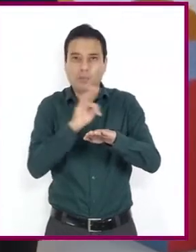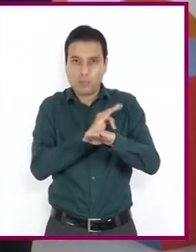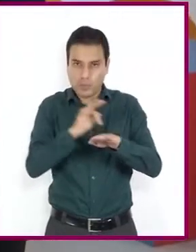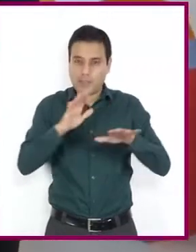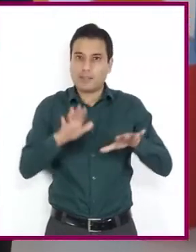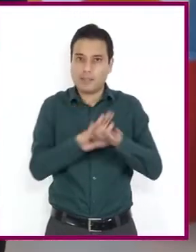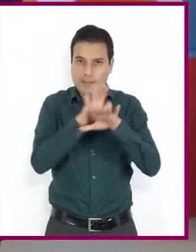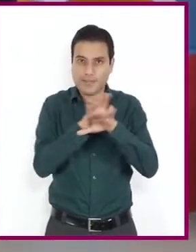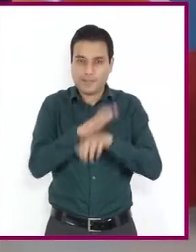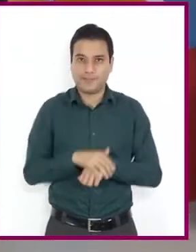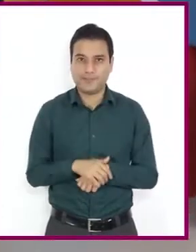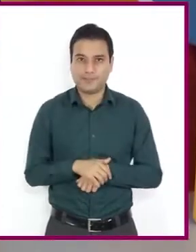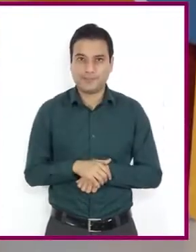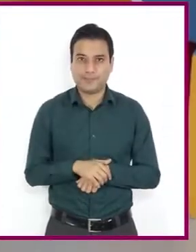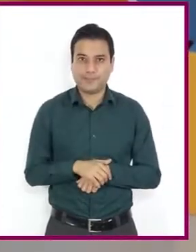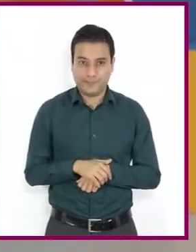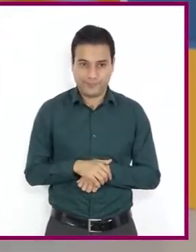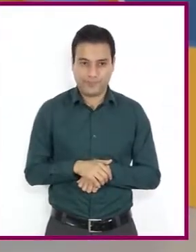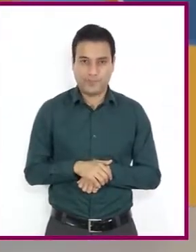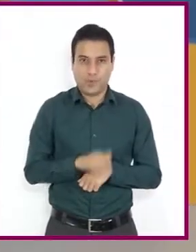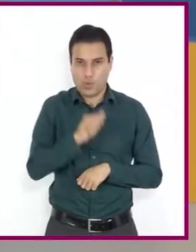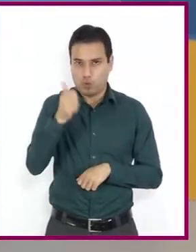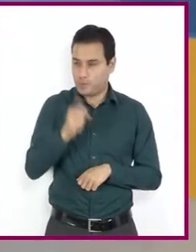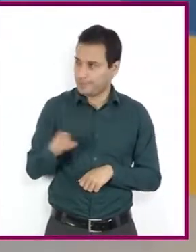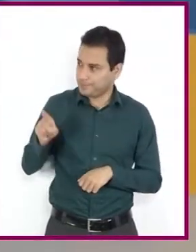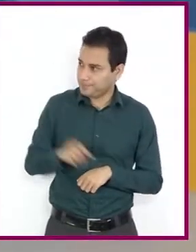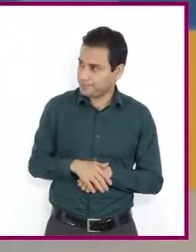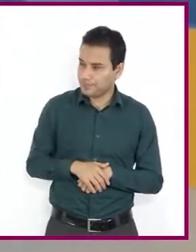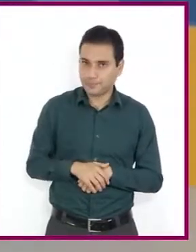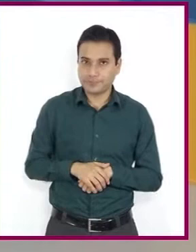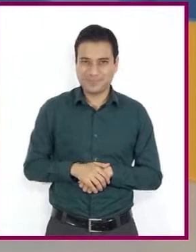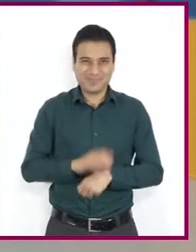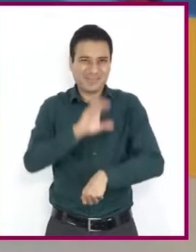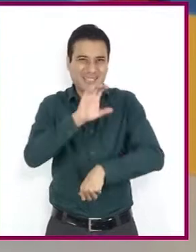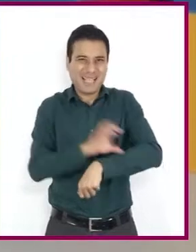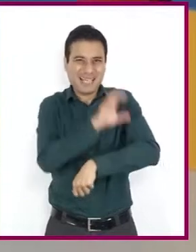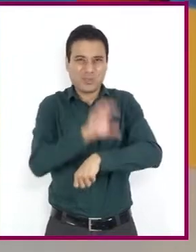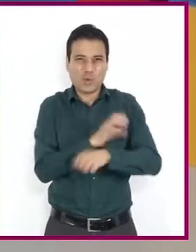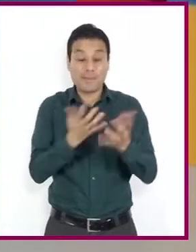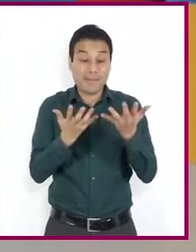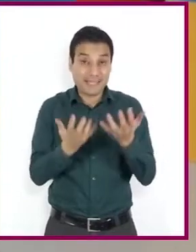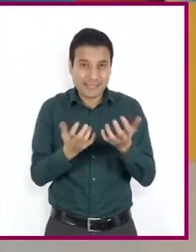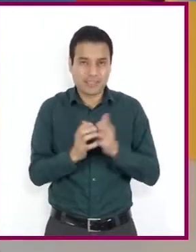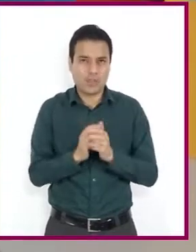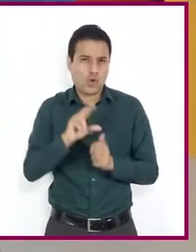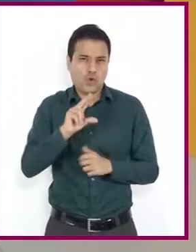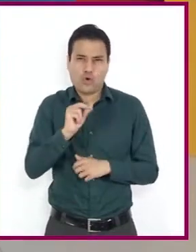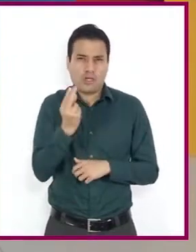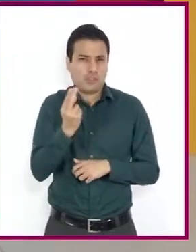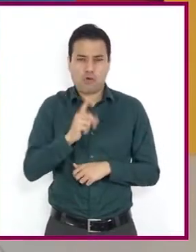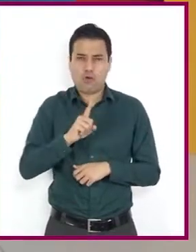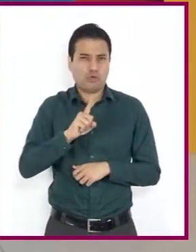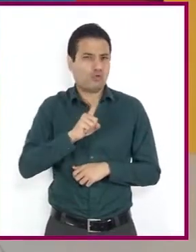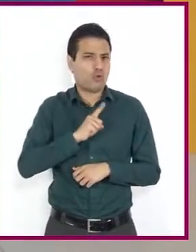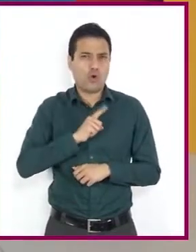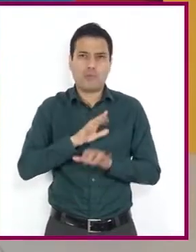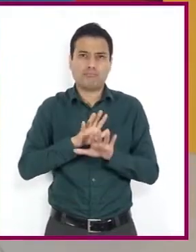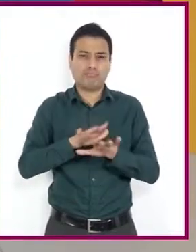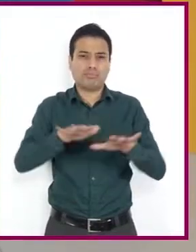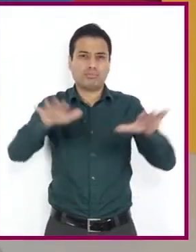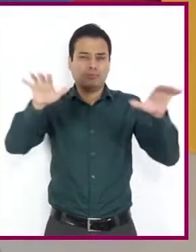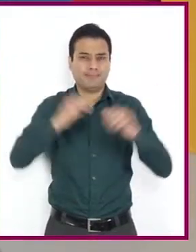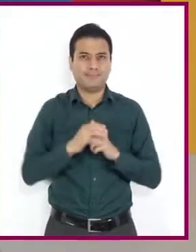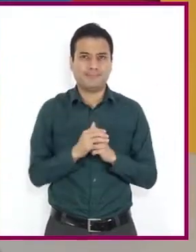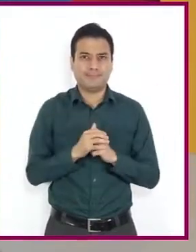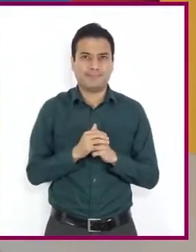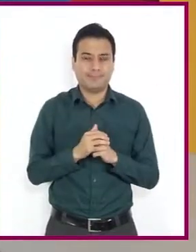viaja. Las ondas electromagnéticas son el tipo de onda que no requiere de ningún medio para viajar, lo